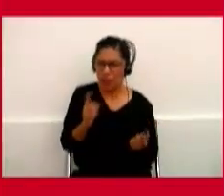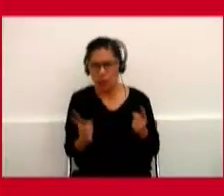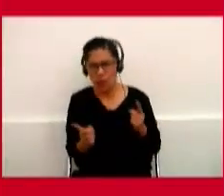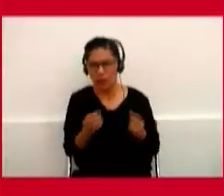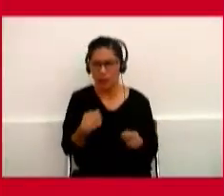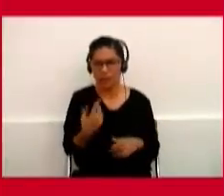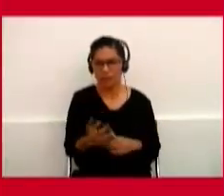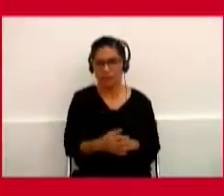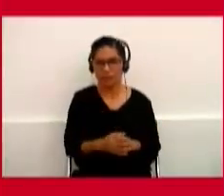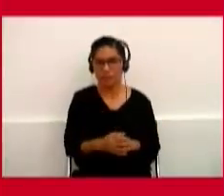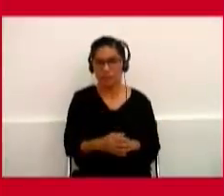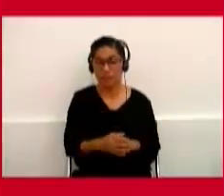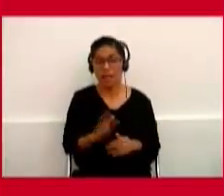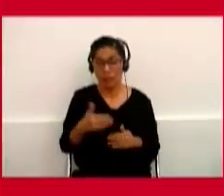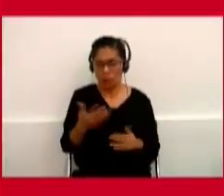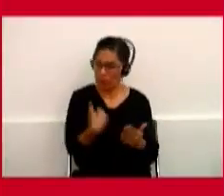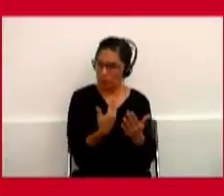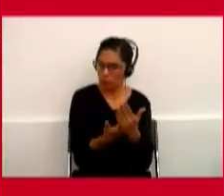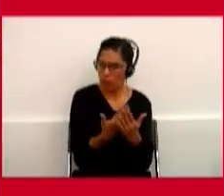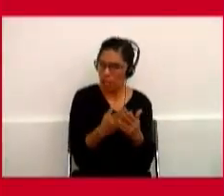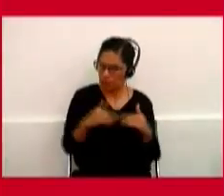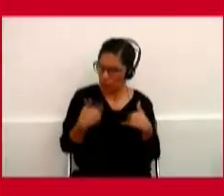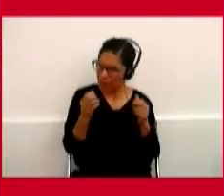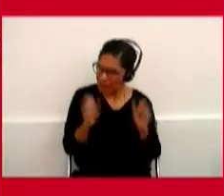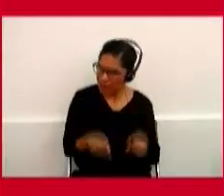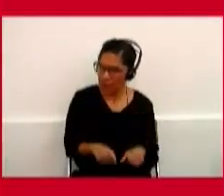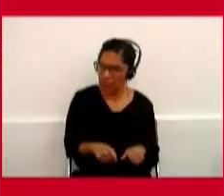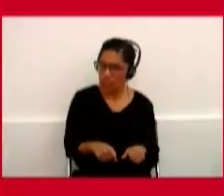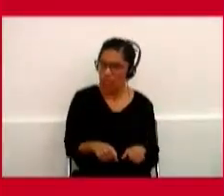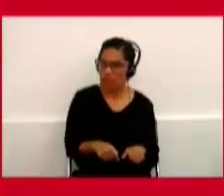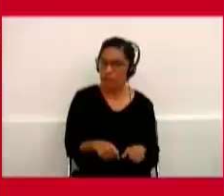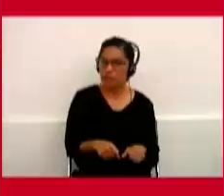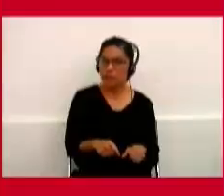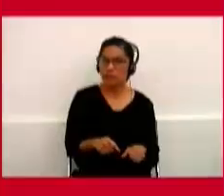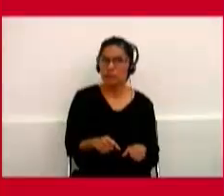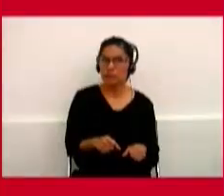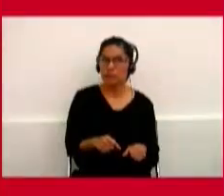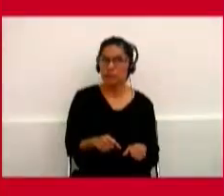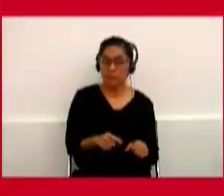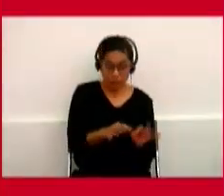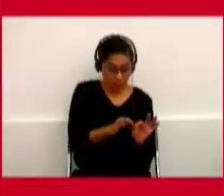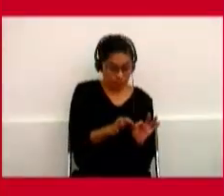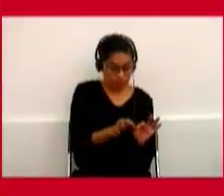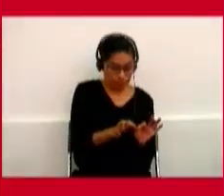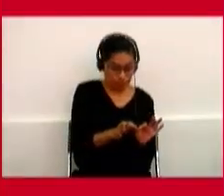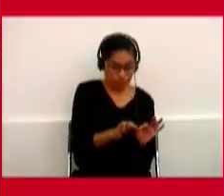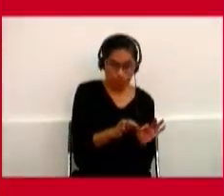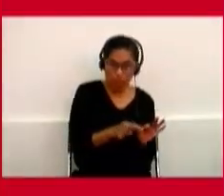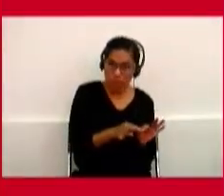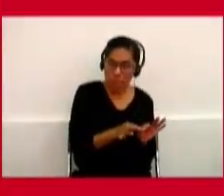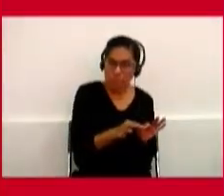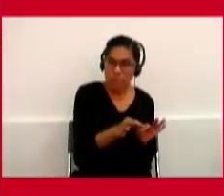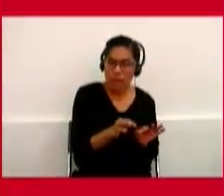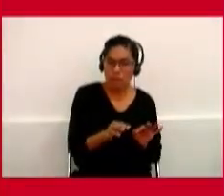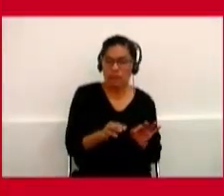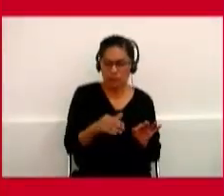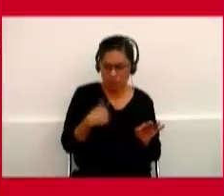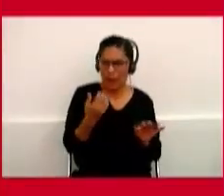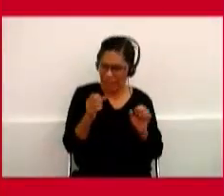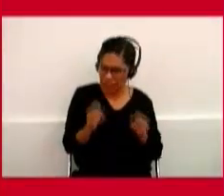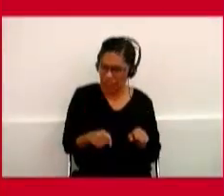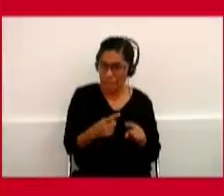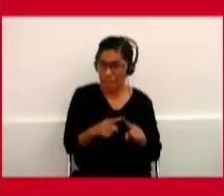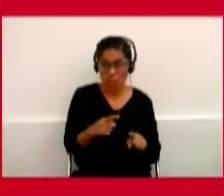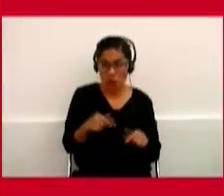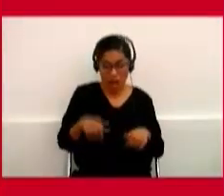pero hemos demostrado que sí se puede. O sea, si podemos ir a una mayor longitud, sí es factible. No lo hemos hecho